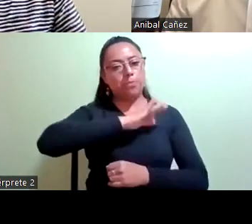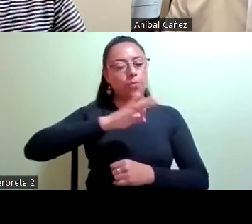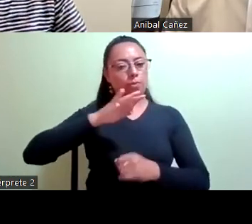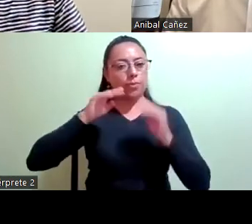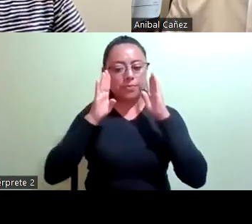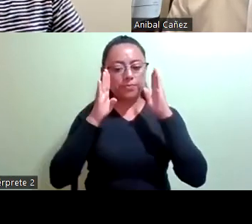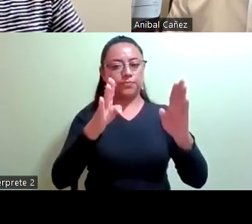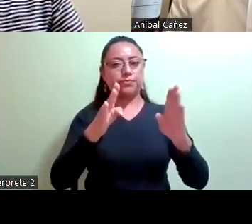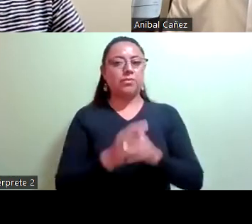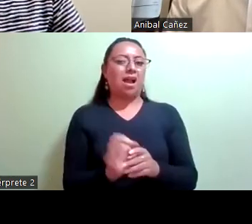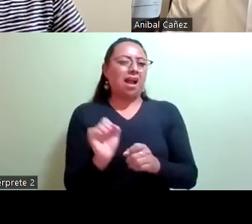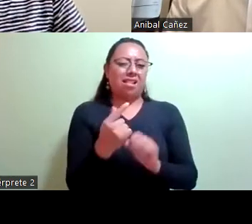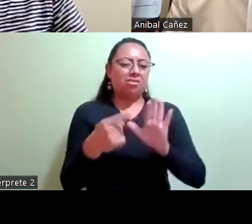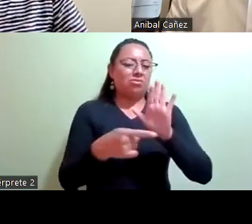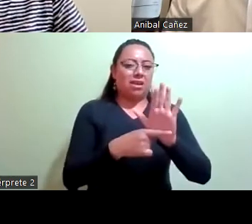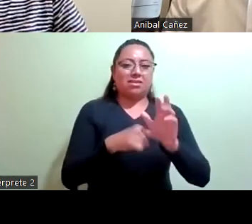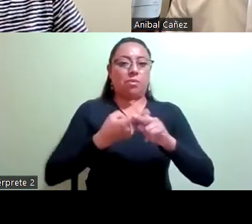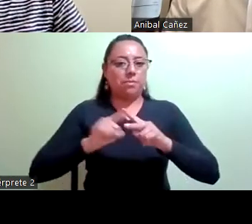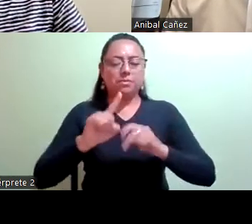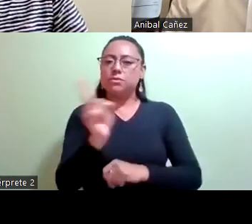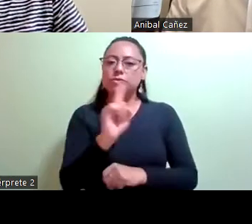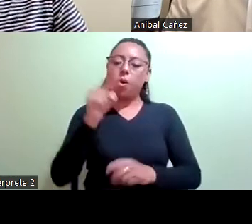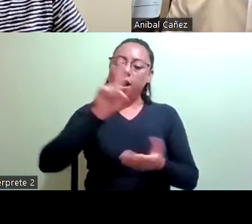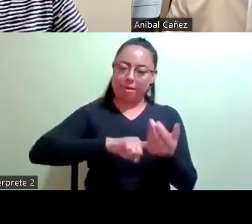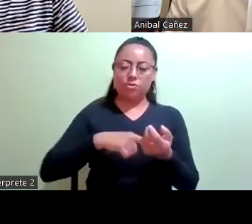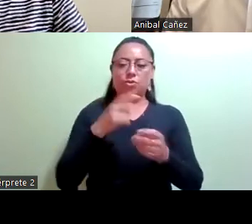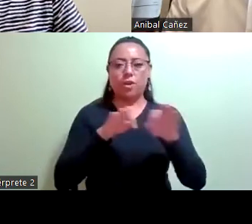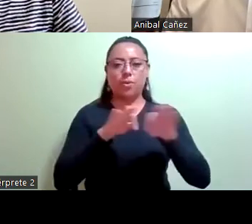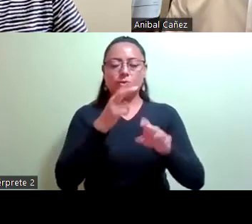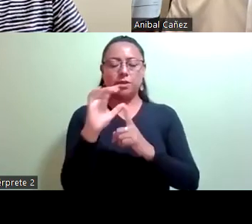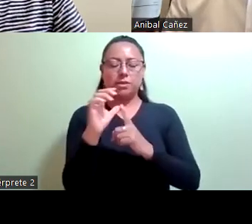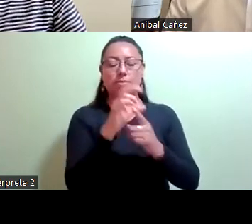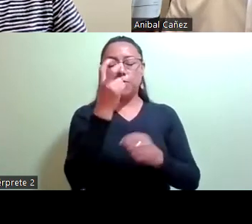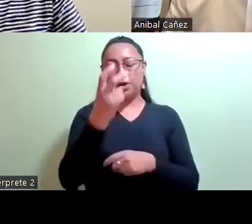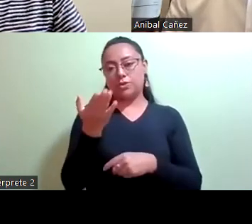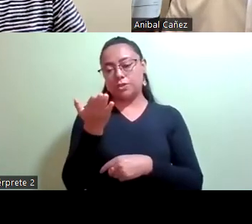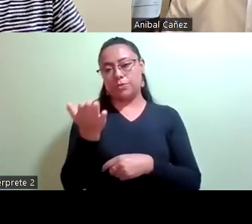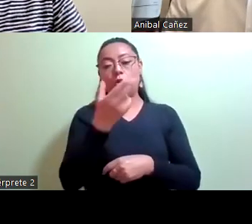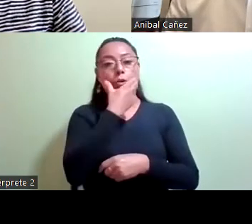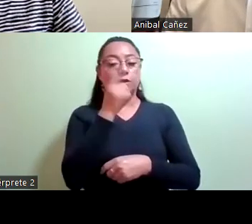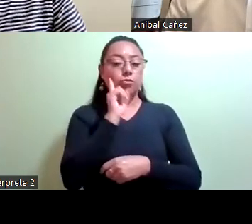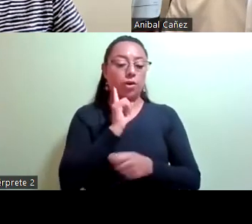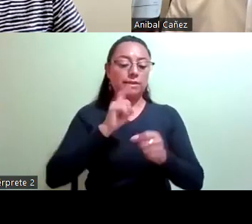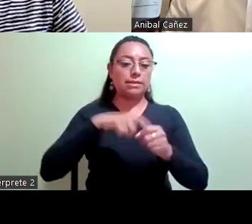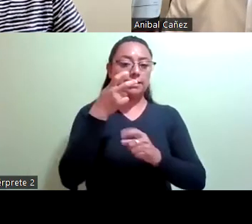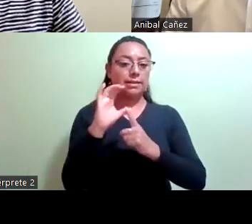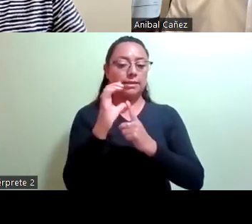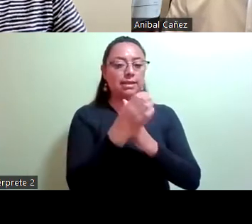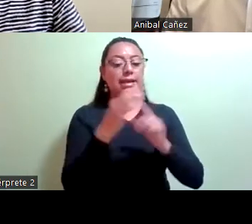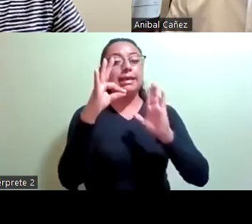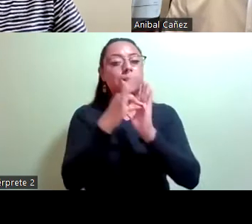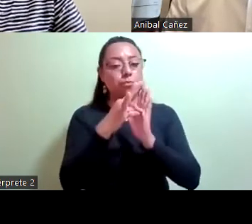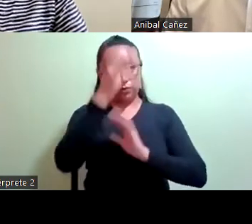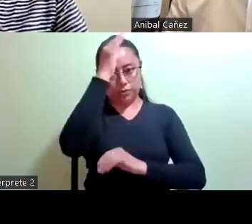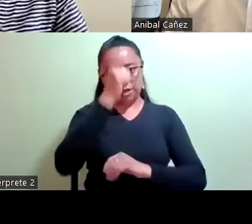esta comisión, es que le solicito a las integrantes y a los integrantes que el punto de acuerdo identificado con el número 7,